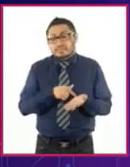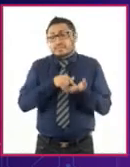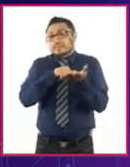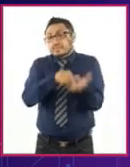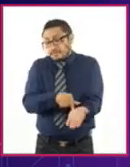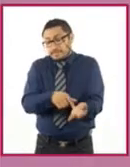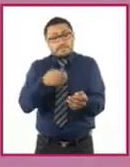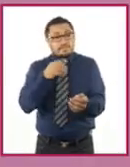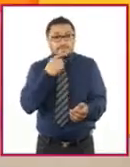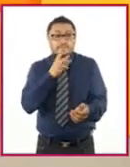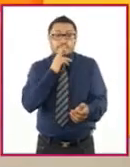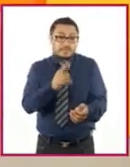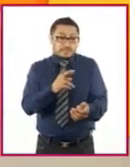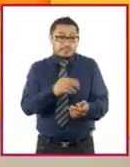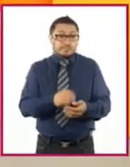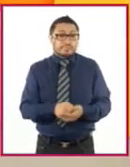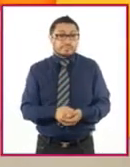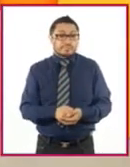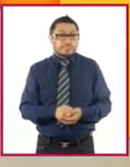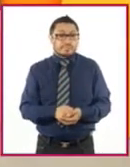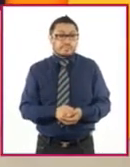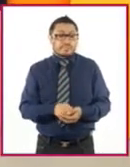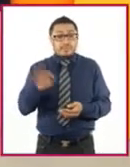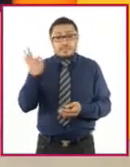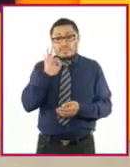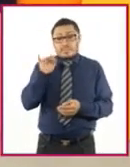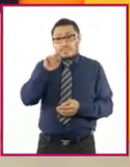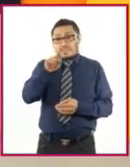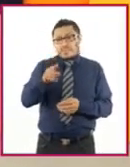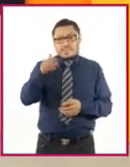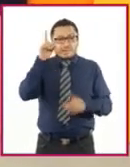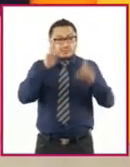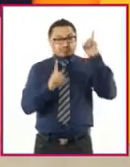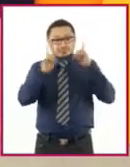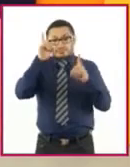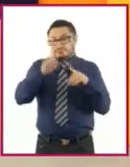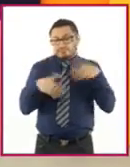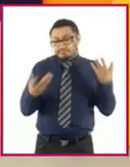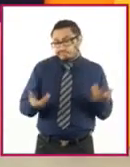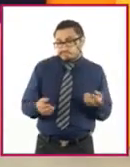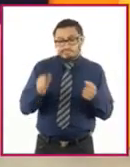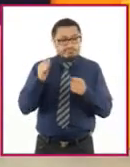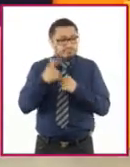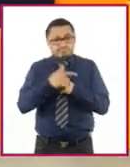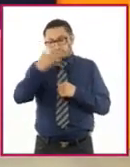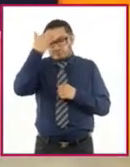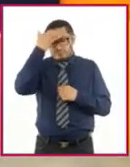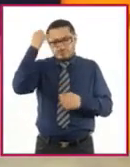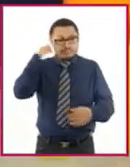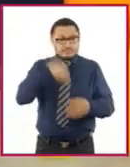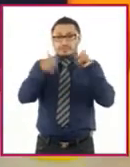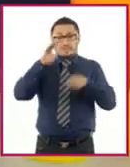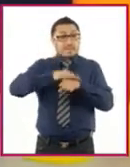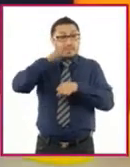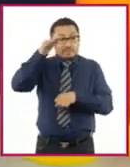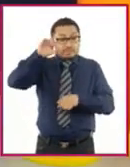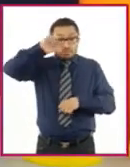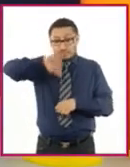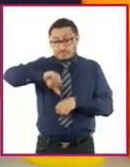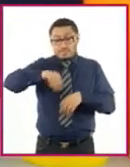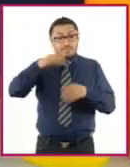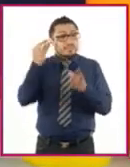solución. En el caso de que tengas dudas o deseen profundizar o practicar lo visto en esta